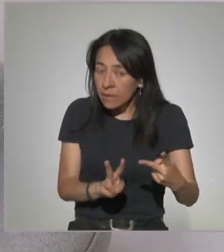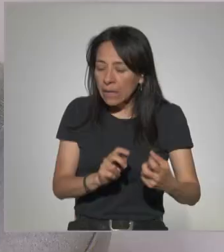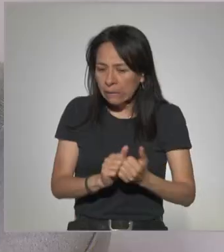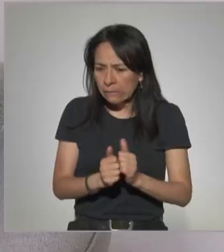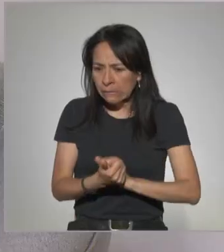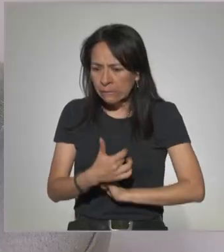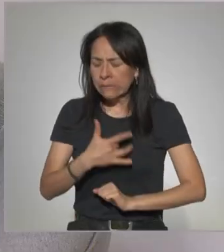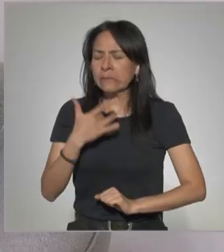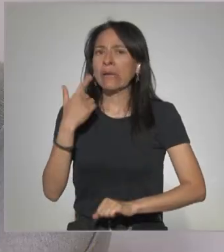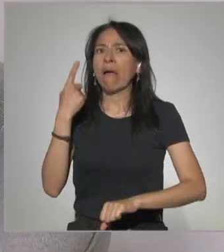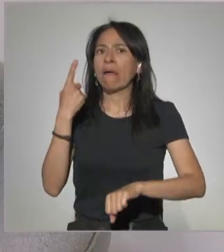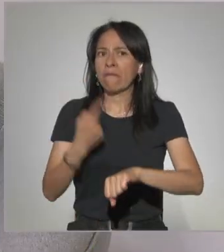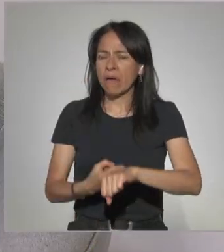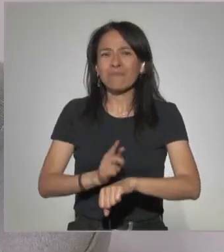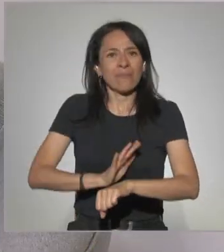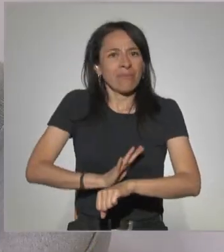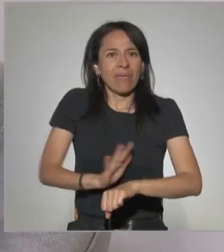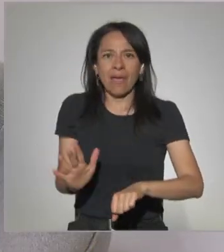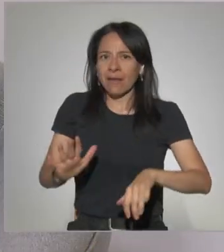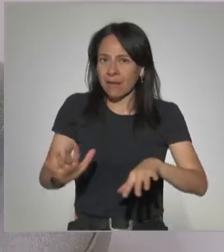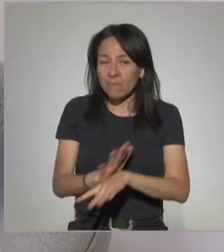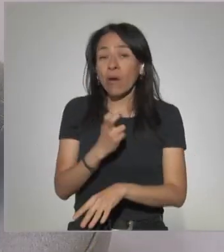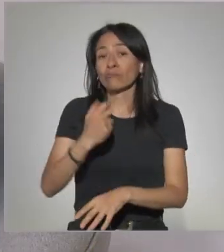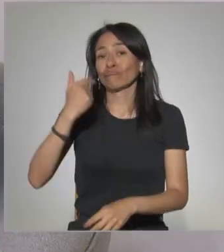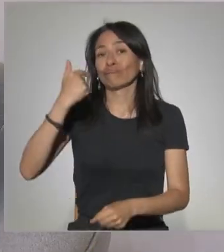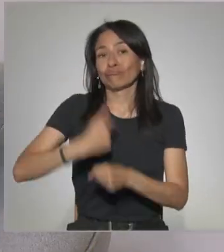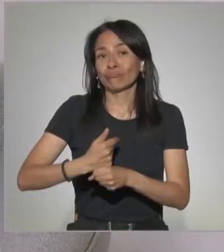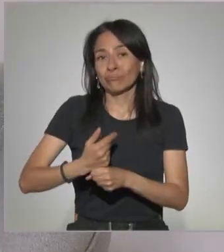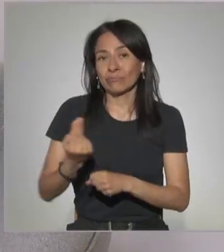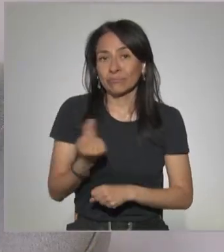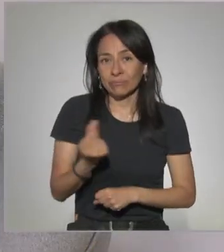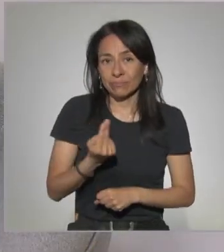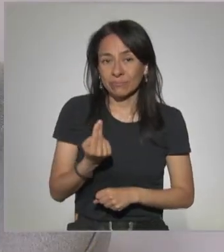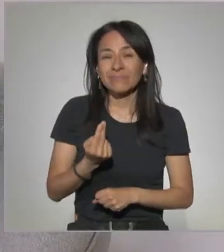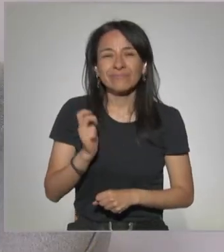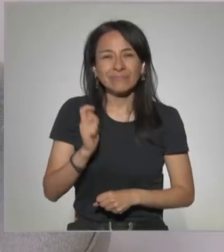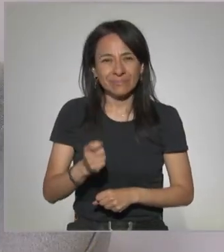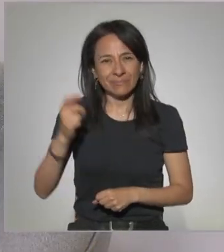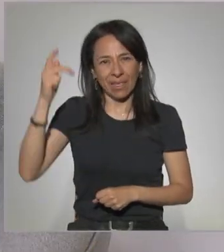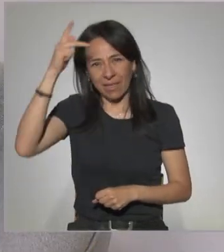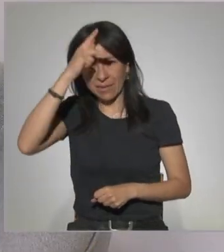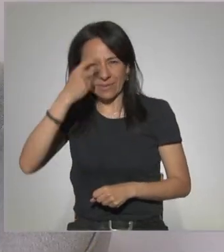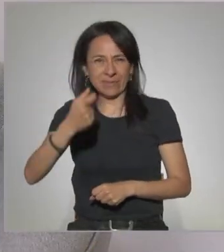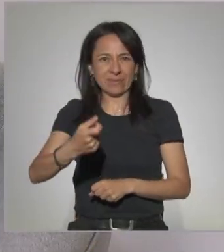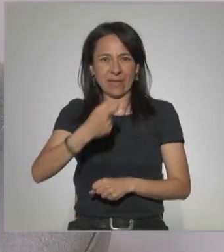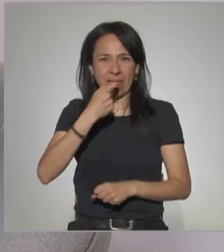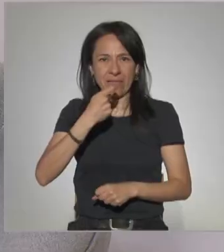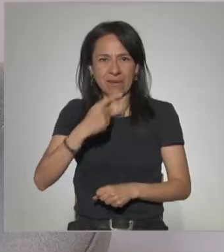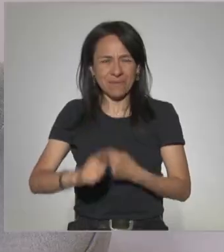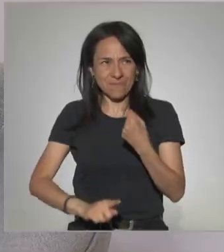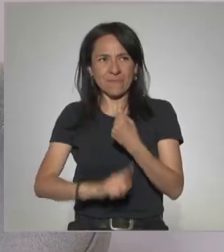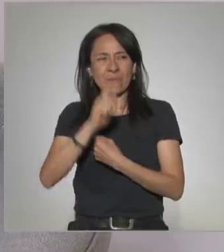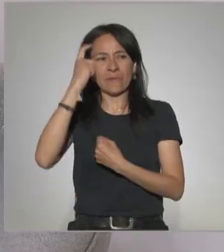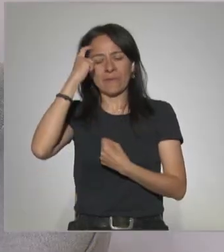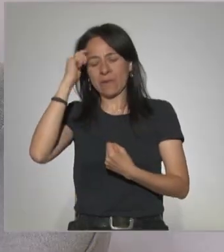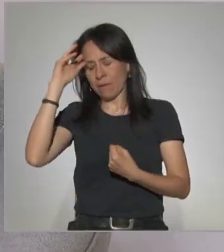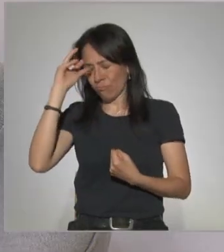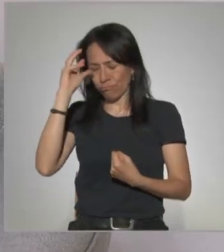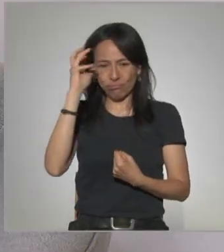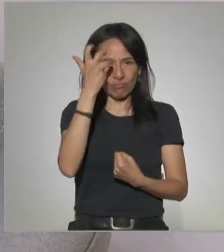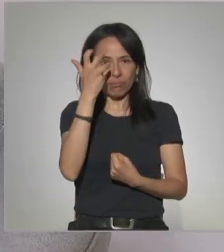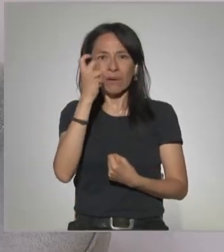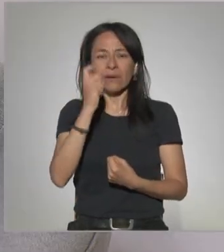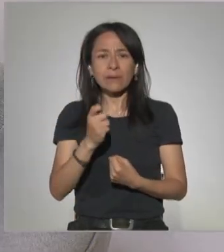creo que y en gran parte de los trastornos en psiquiatría, pues la clave es la disfunción que causa a